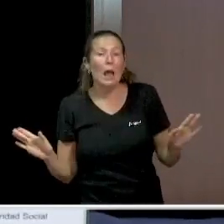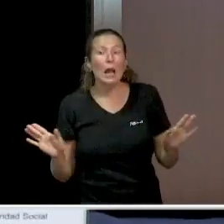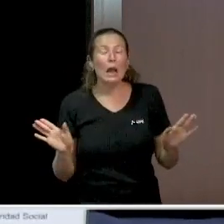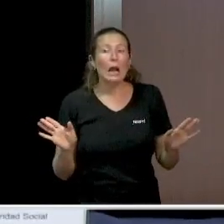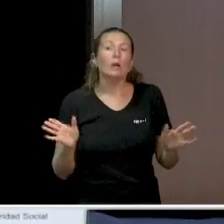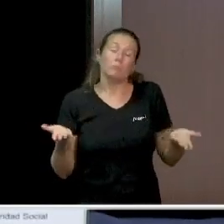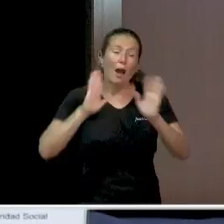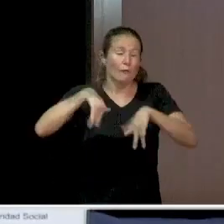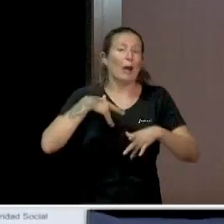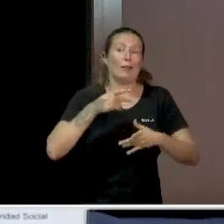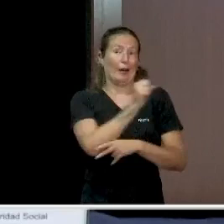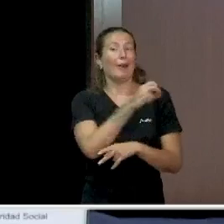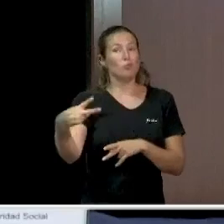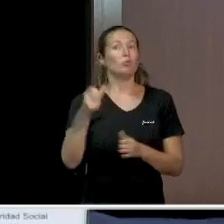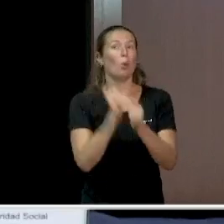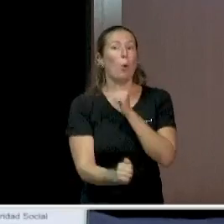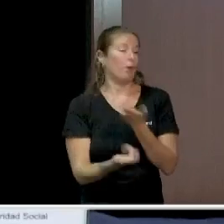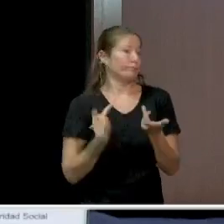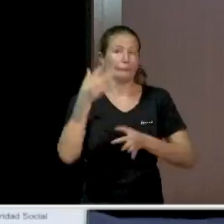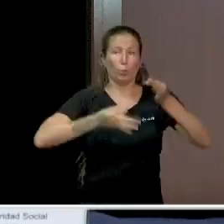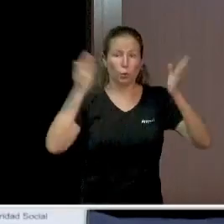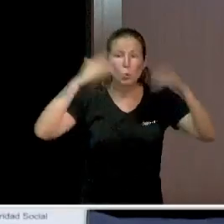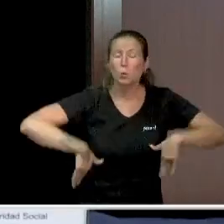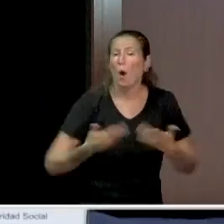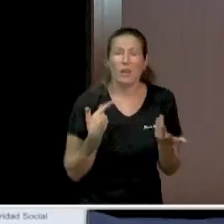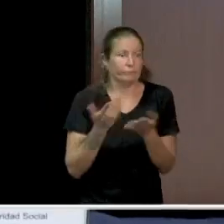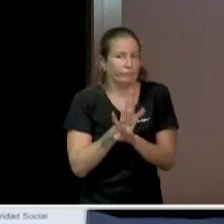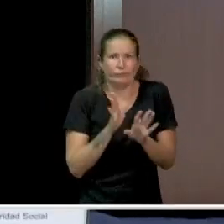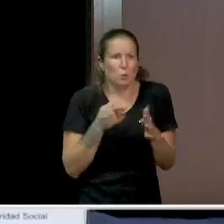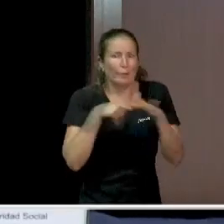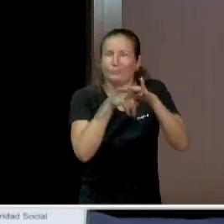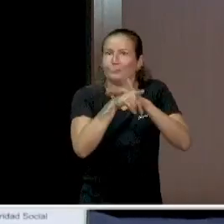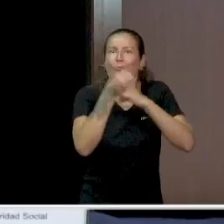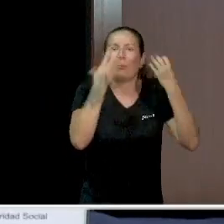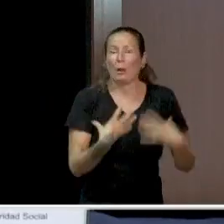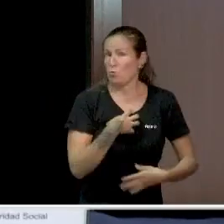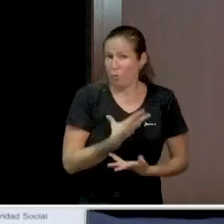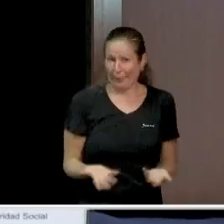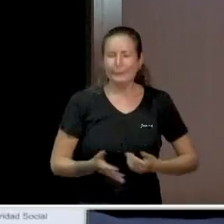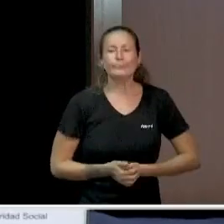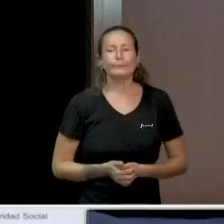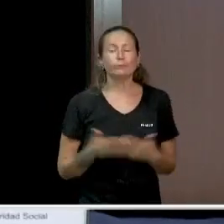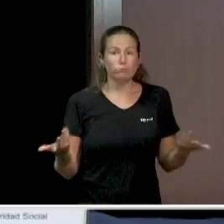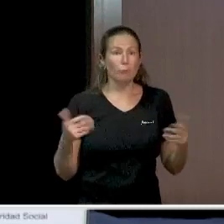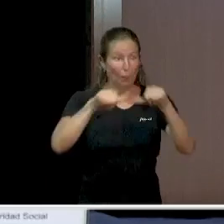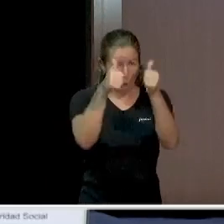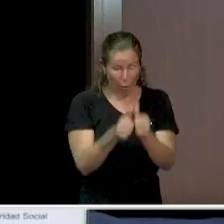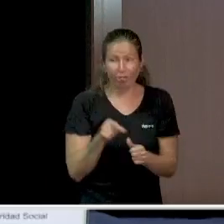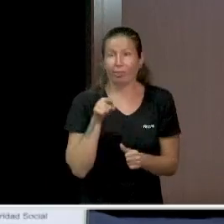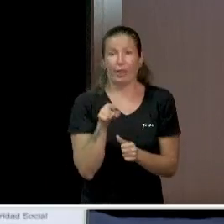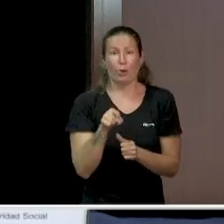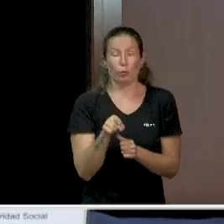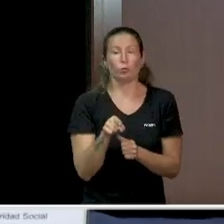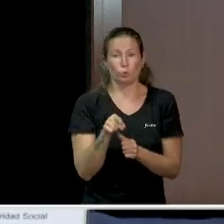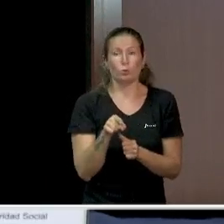absolutamente injustos, absolutamente cortos y absolutamente improductivos. Este modelo